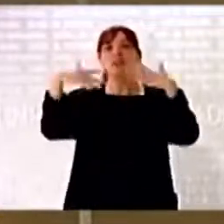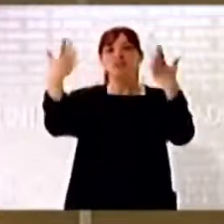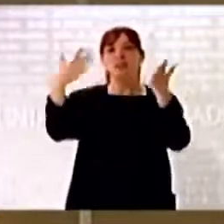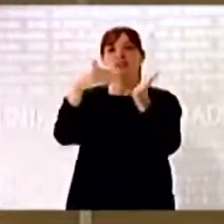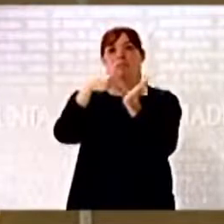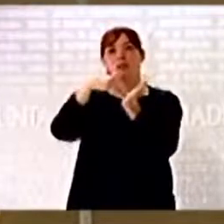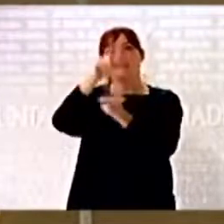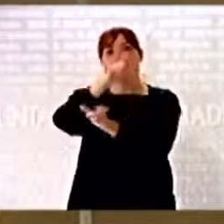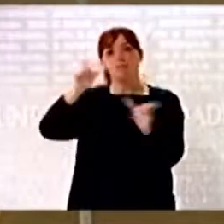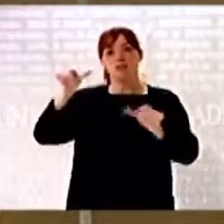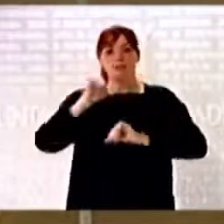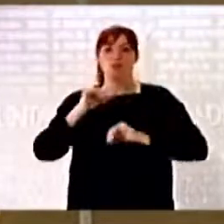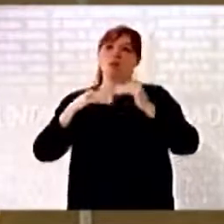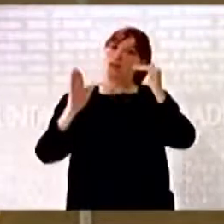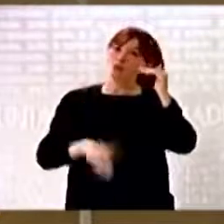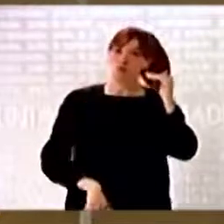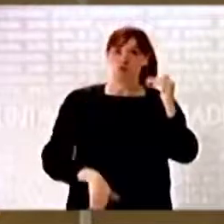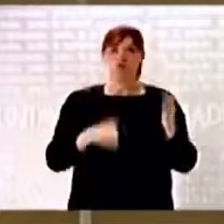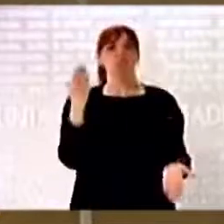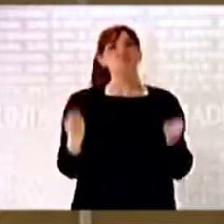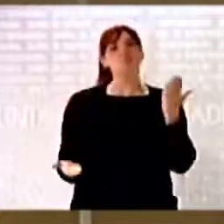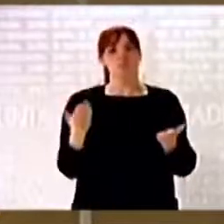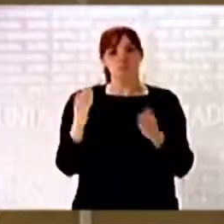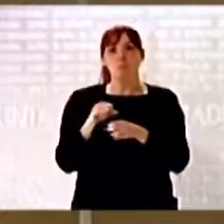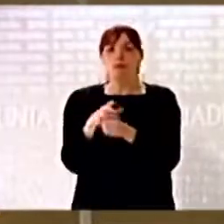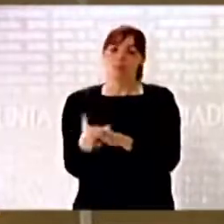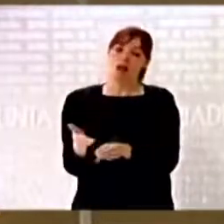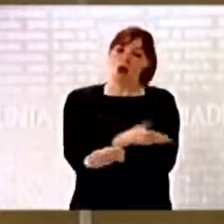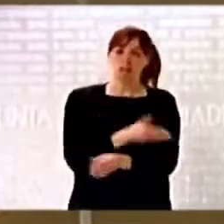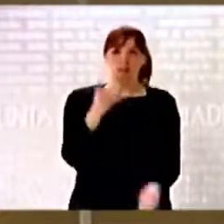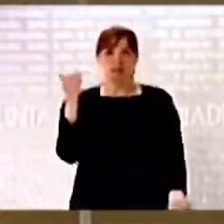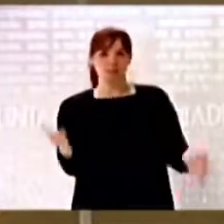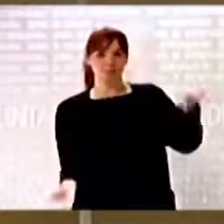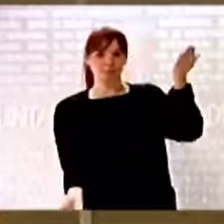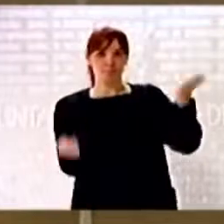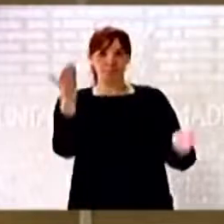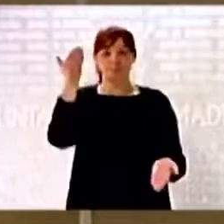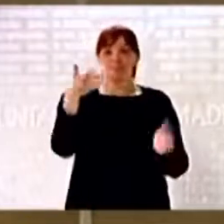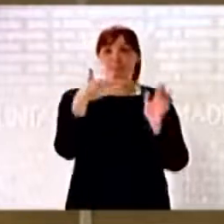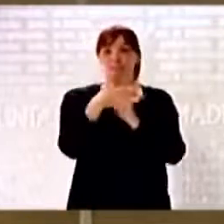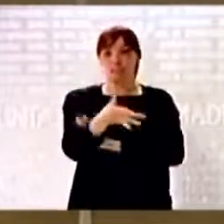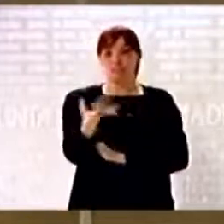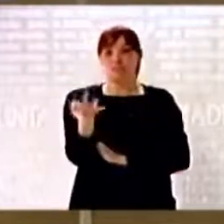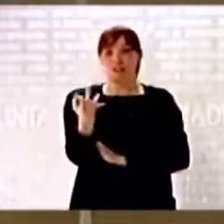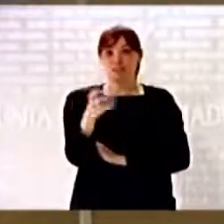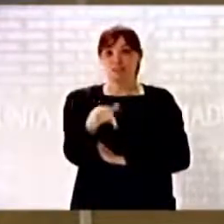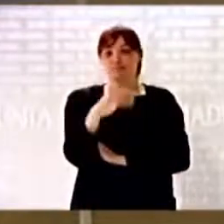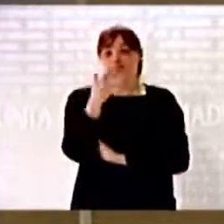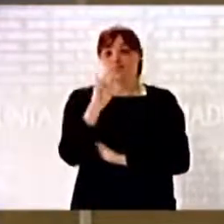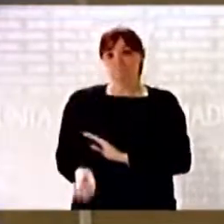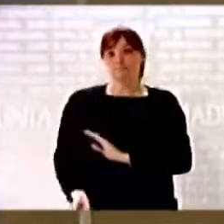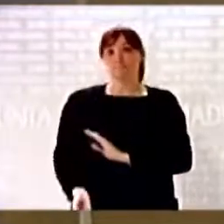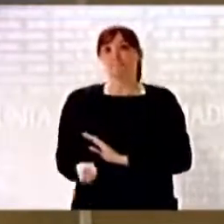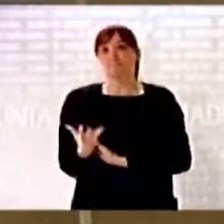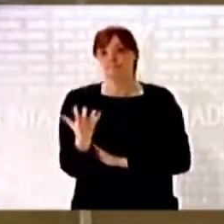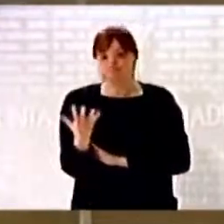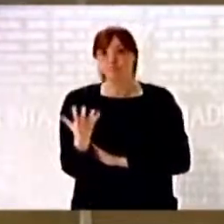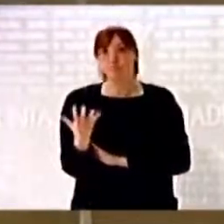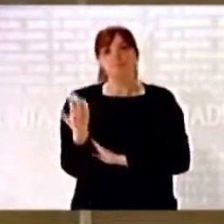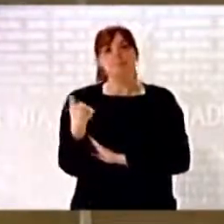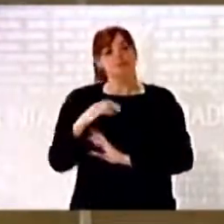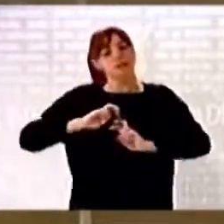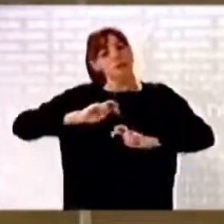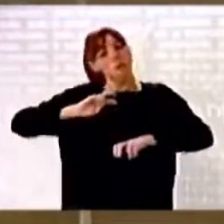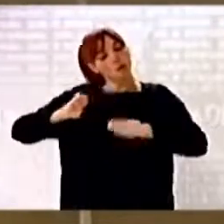parados menos que antes de empezar la pandemia. Esto significa que se ha producido